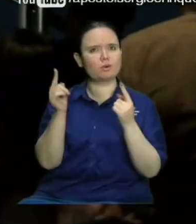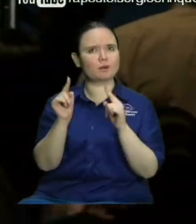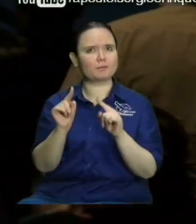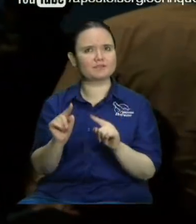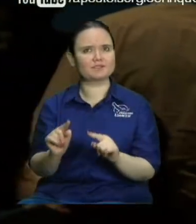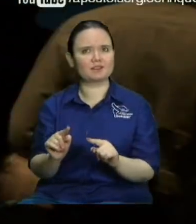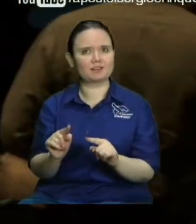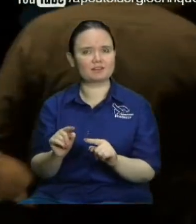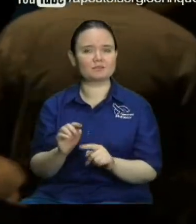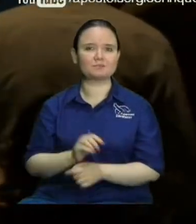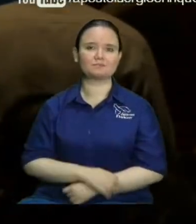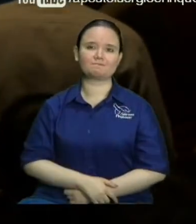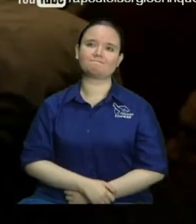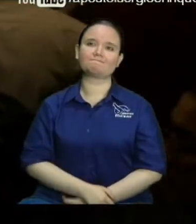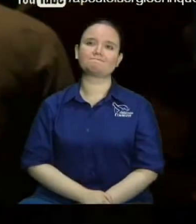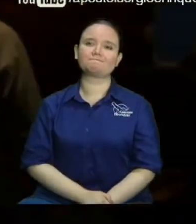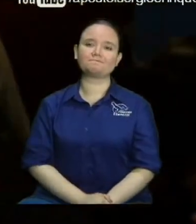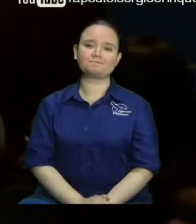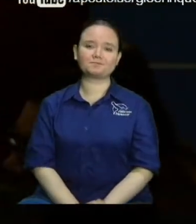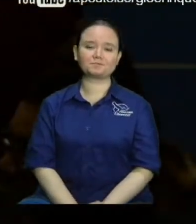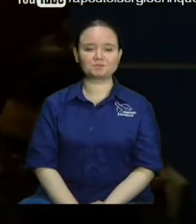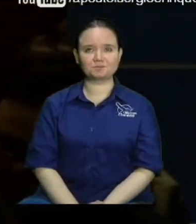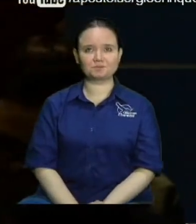Alas, aquí están ustedes también.